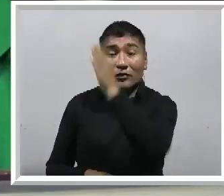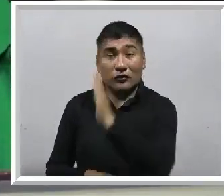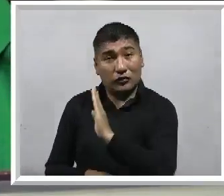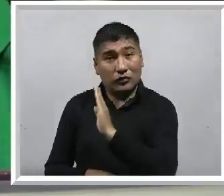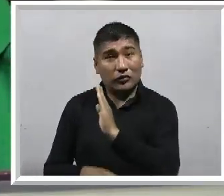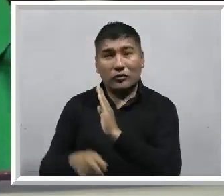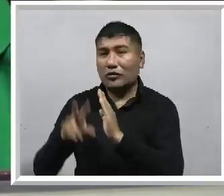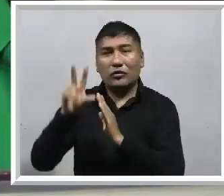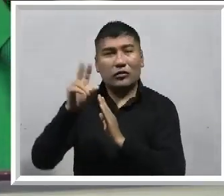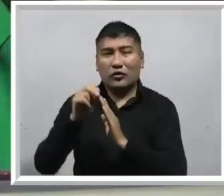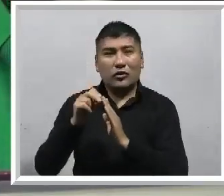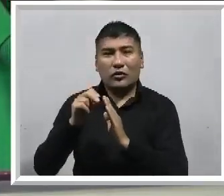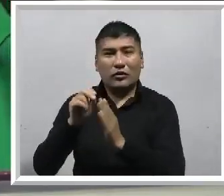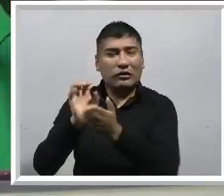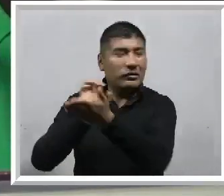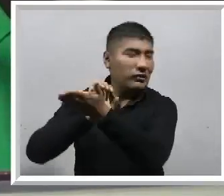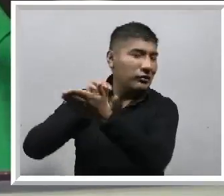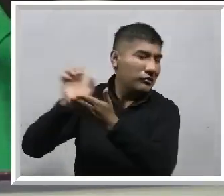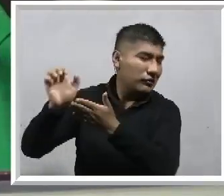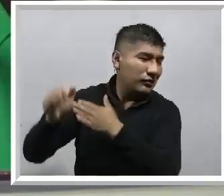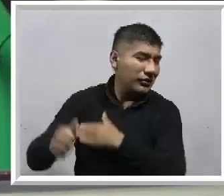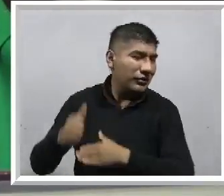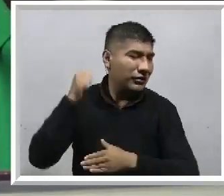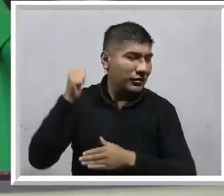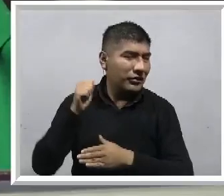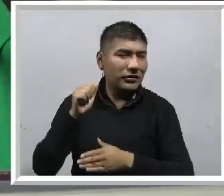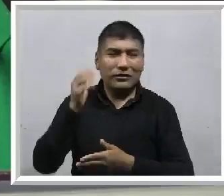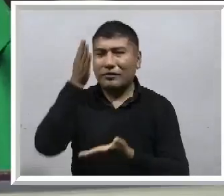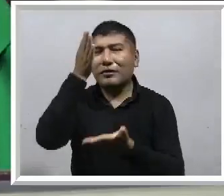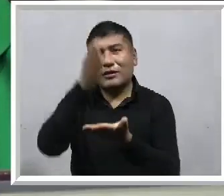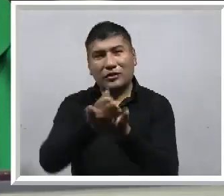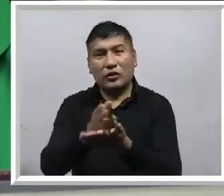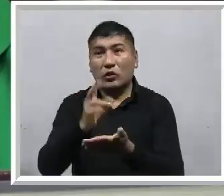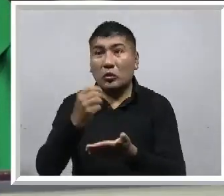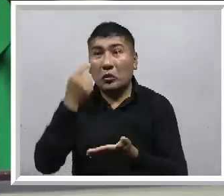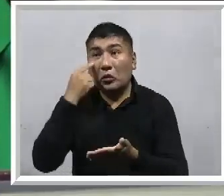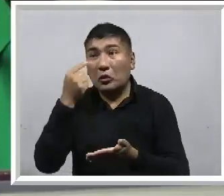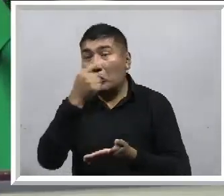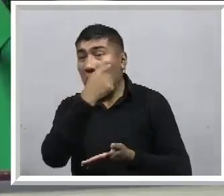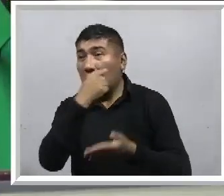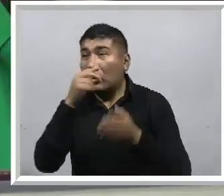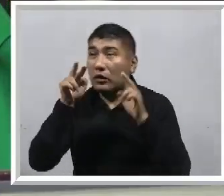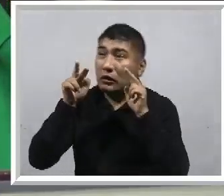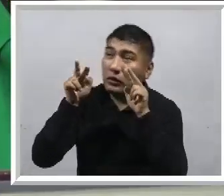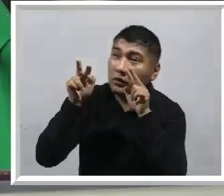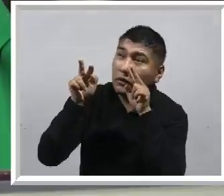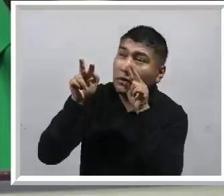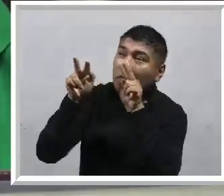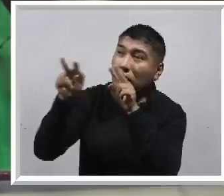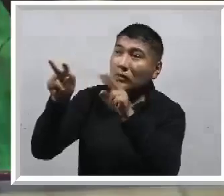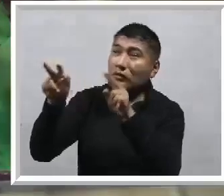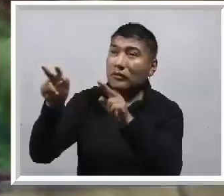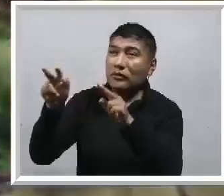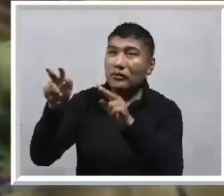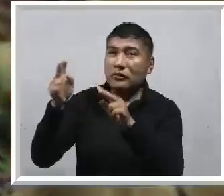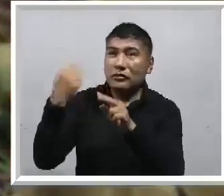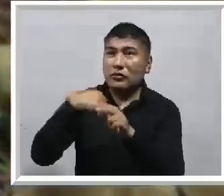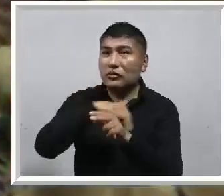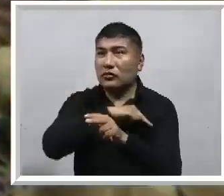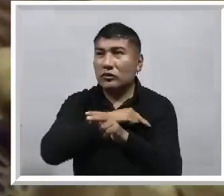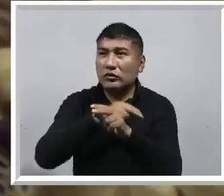seamos s no seamos mudos no miremos de palco lo que estamos